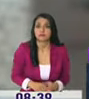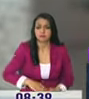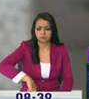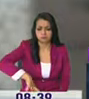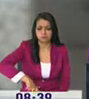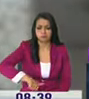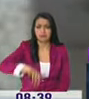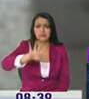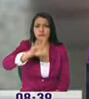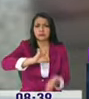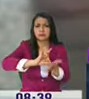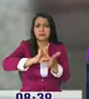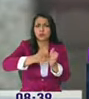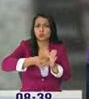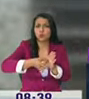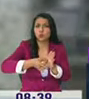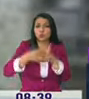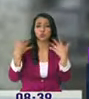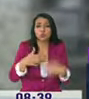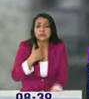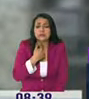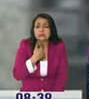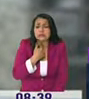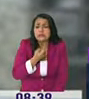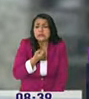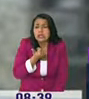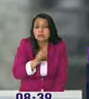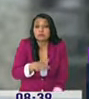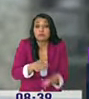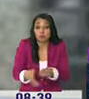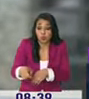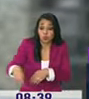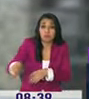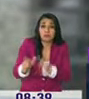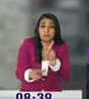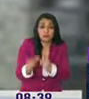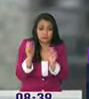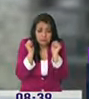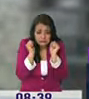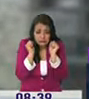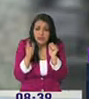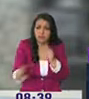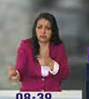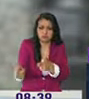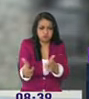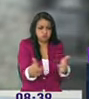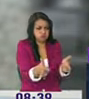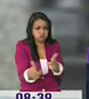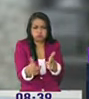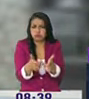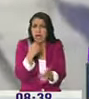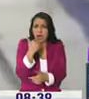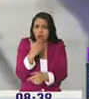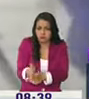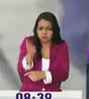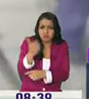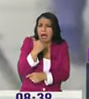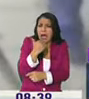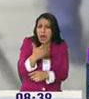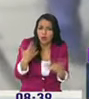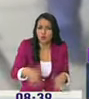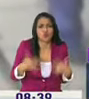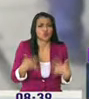5 minutos. Minutos para quienes vieron la muerte de cerca, los más terribles de sus vidas. Empuñaban armas y por la adrenalina en cualquier momento. Un